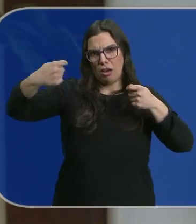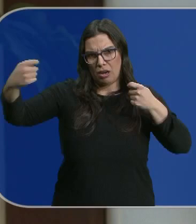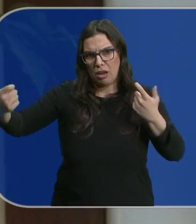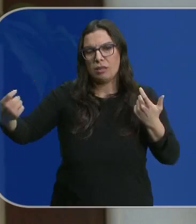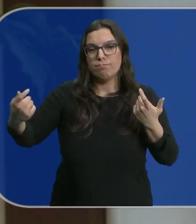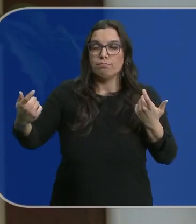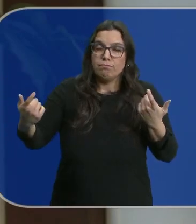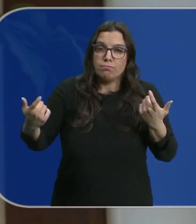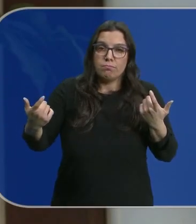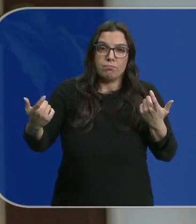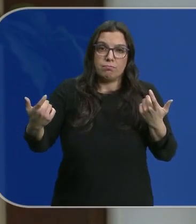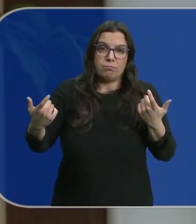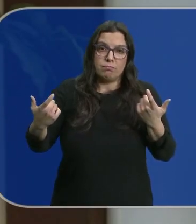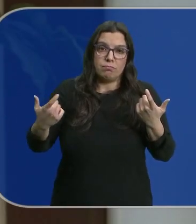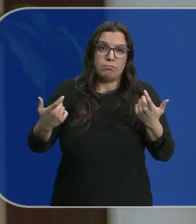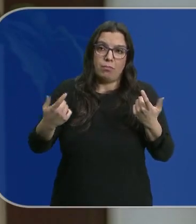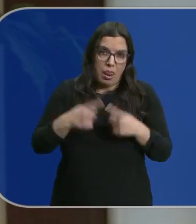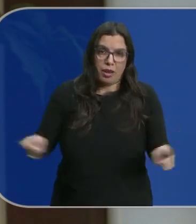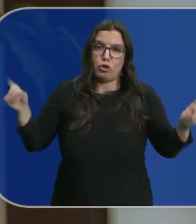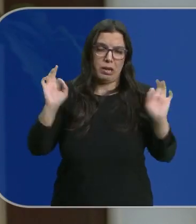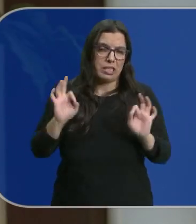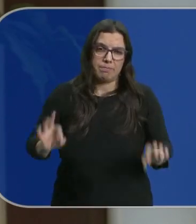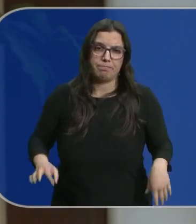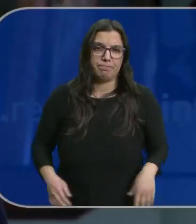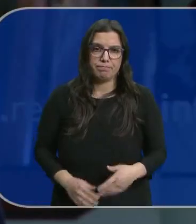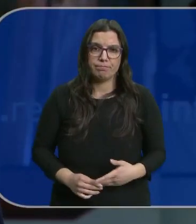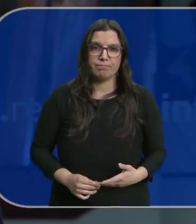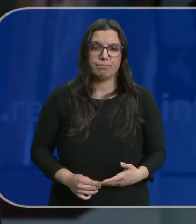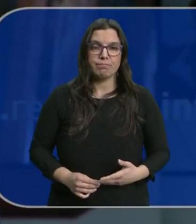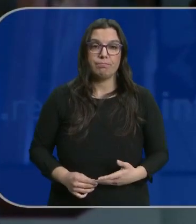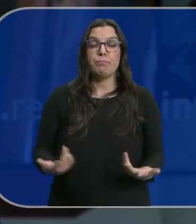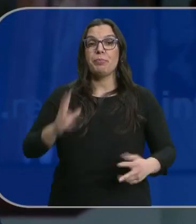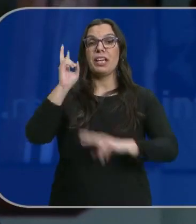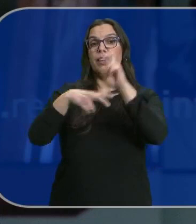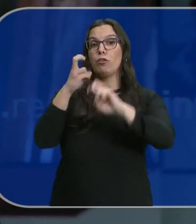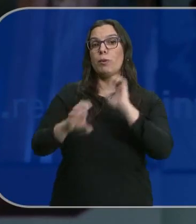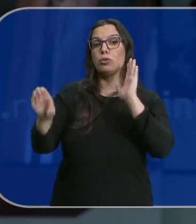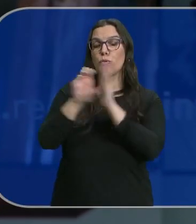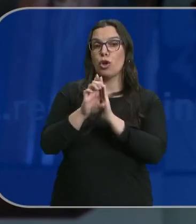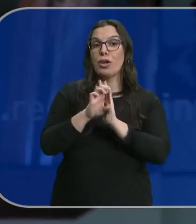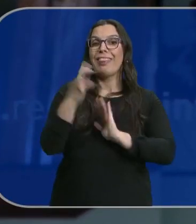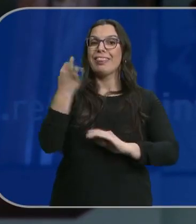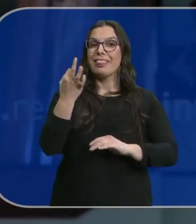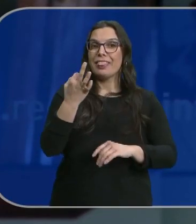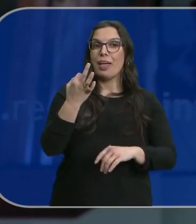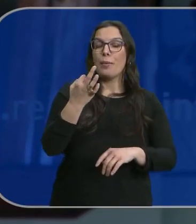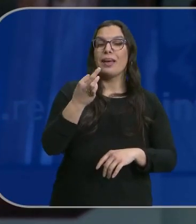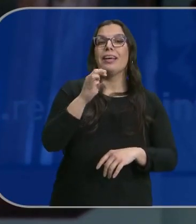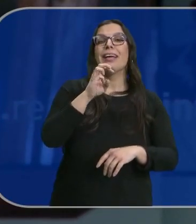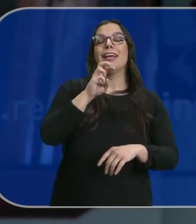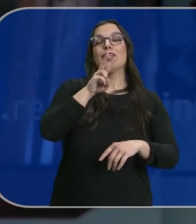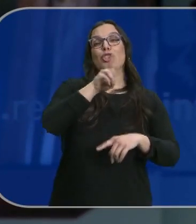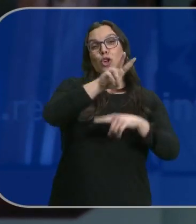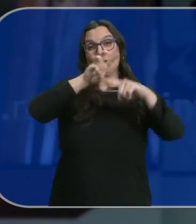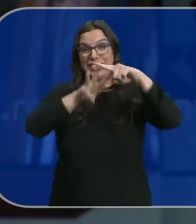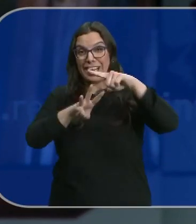y posiblemente, sin lugar a dudas, mucho más largo en el tiempo. Una reforma constitucional exige el consenso de 2/3 del Congreso.